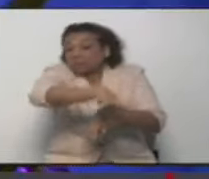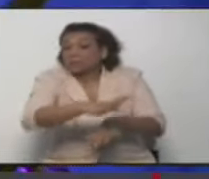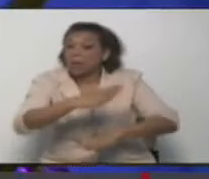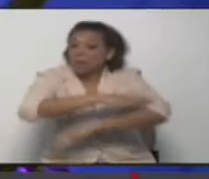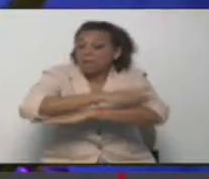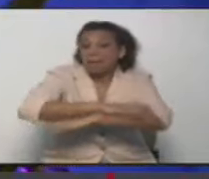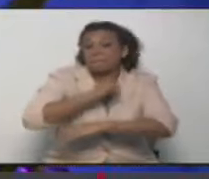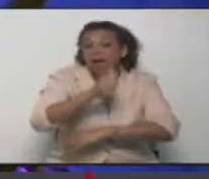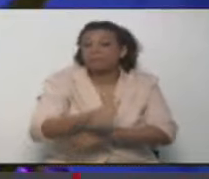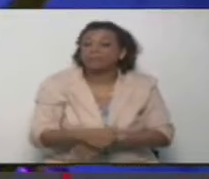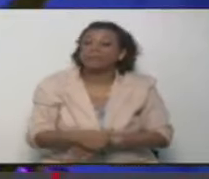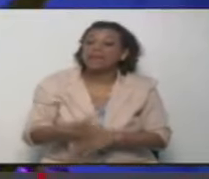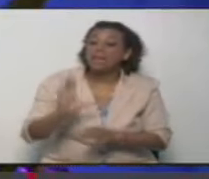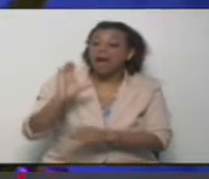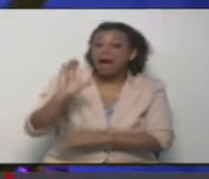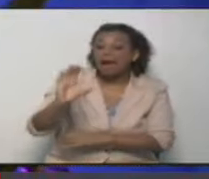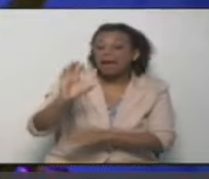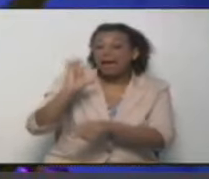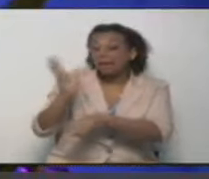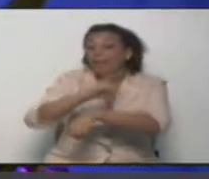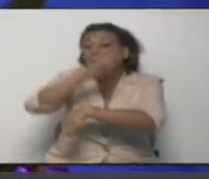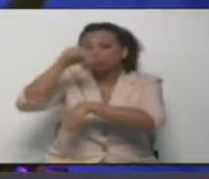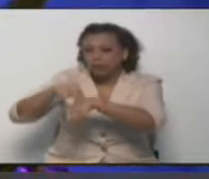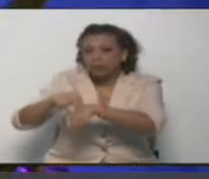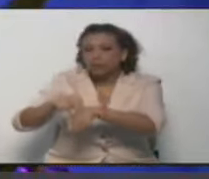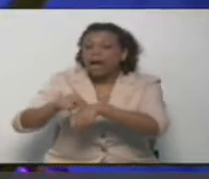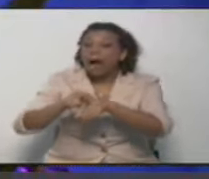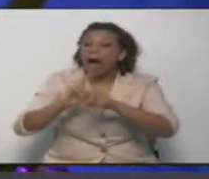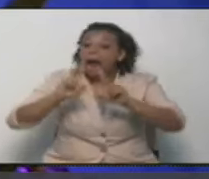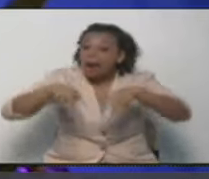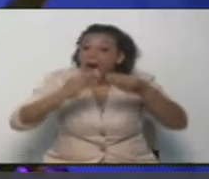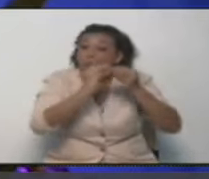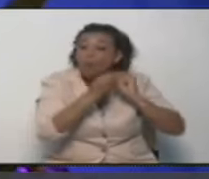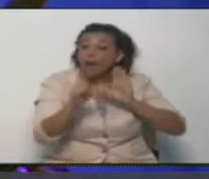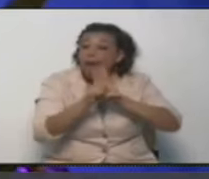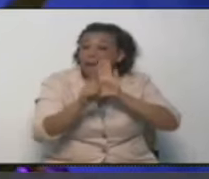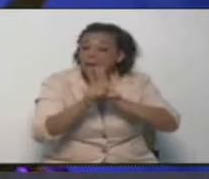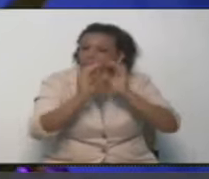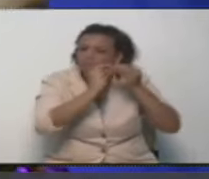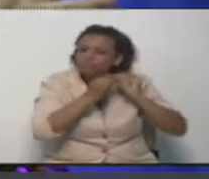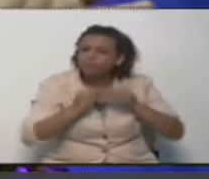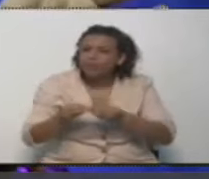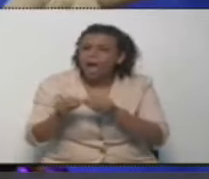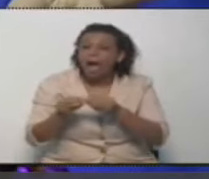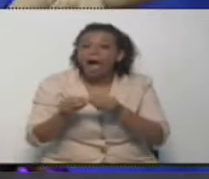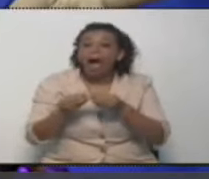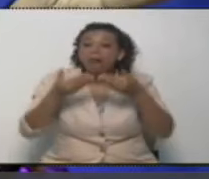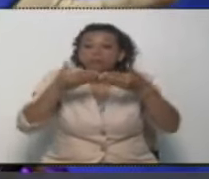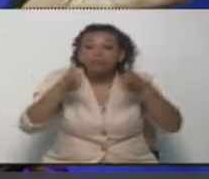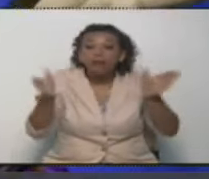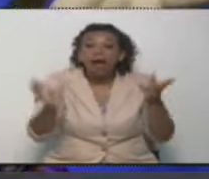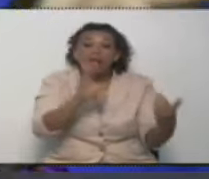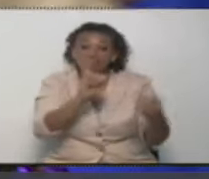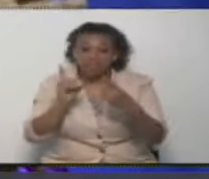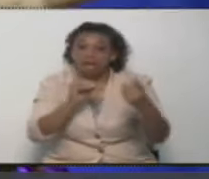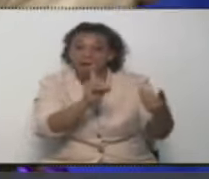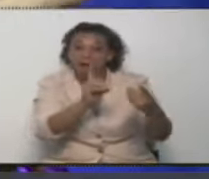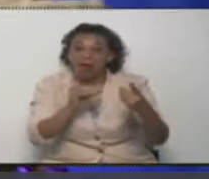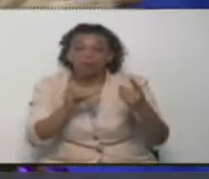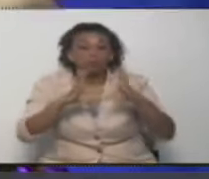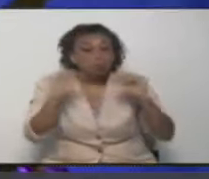La Asamblea Nacional está haciendo unas reformas bien interesantes. Abrió las compuertas del diálogo, que